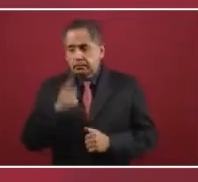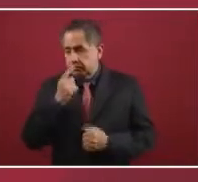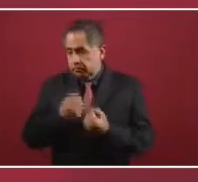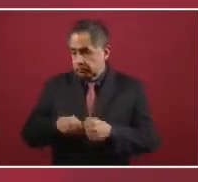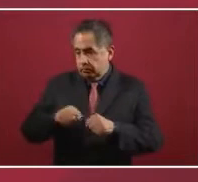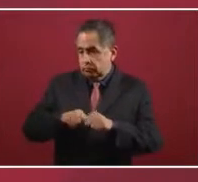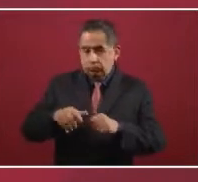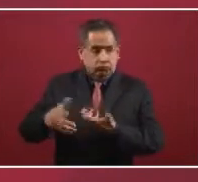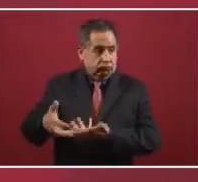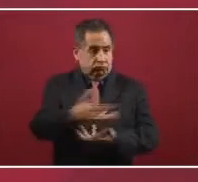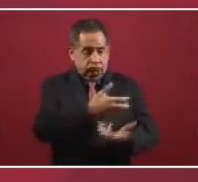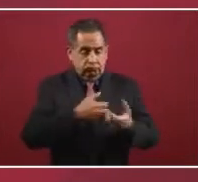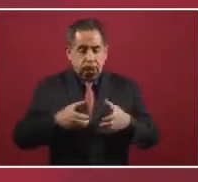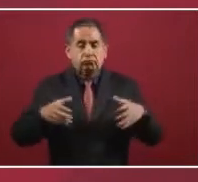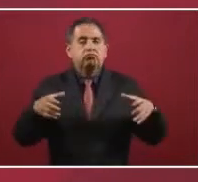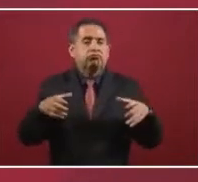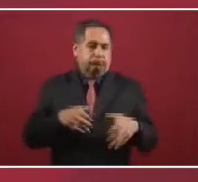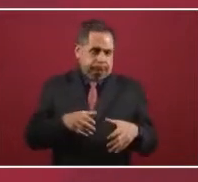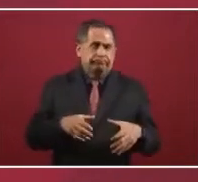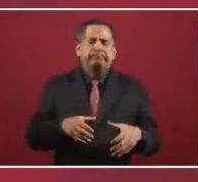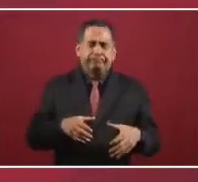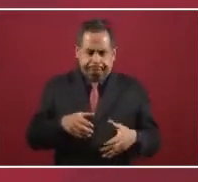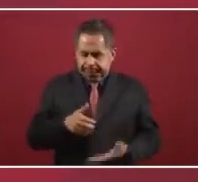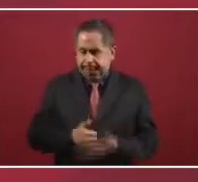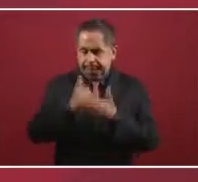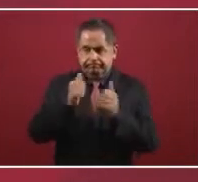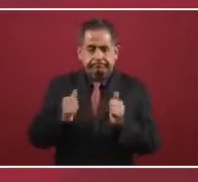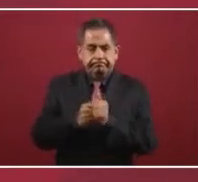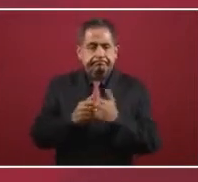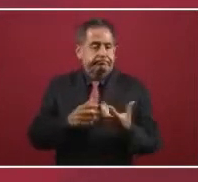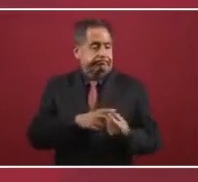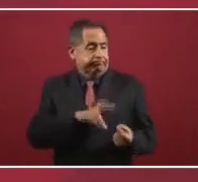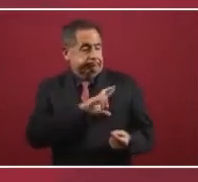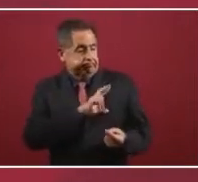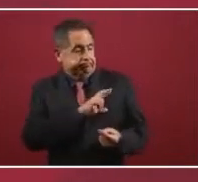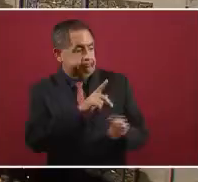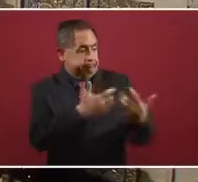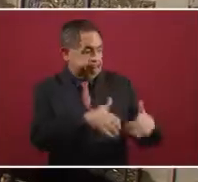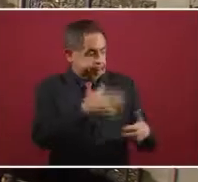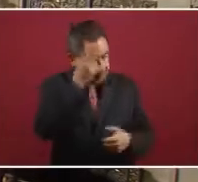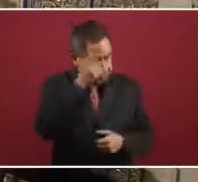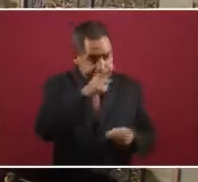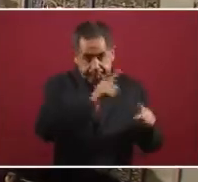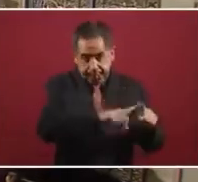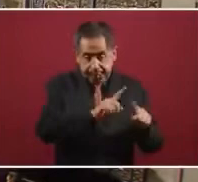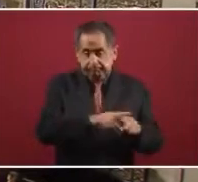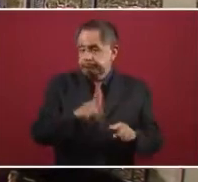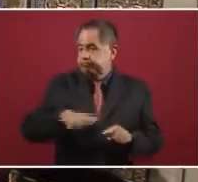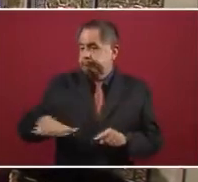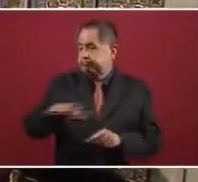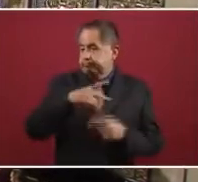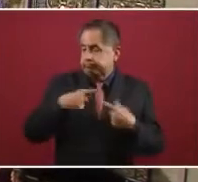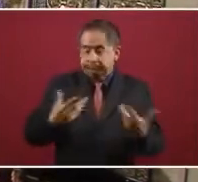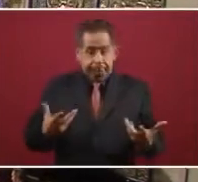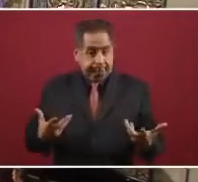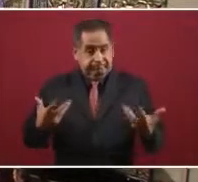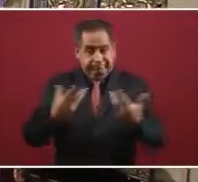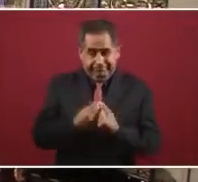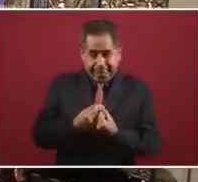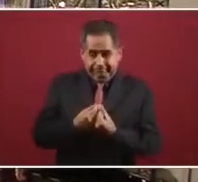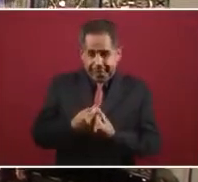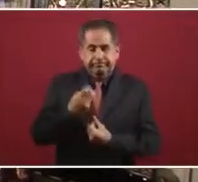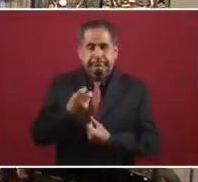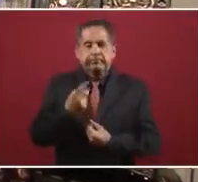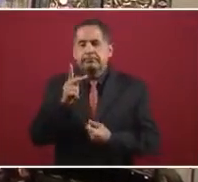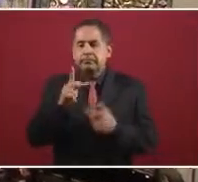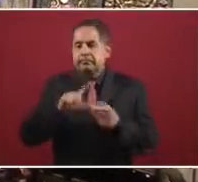social, con la participación del sector público, privado y social. Pero eso es un